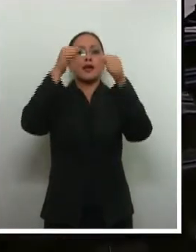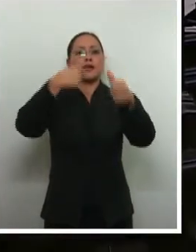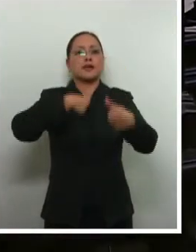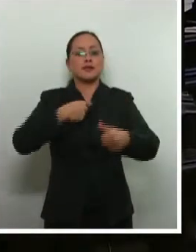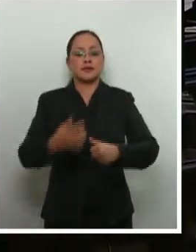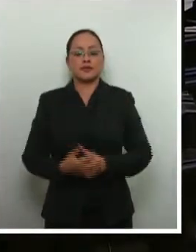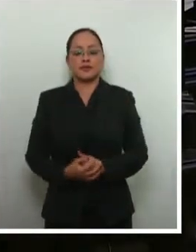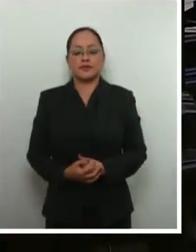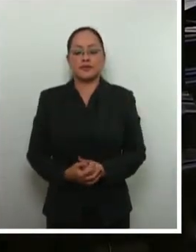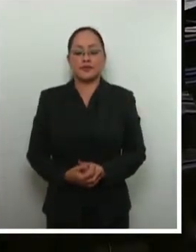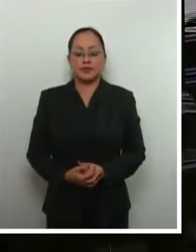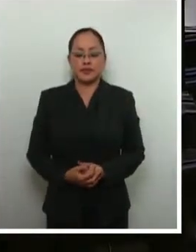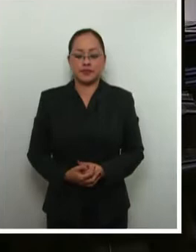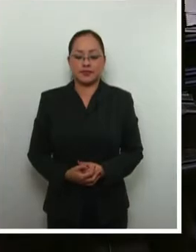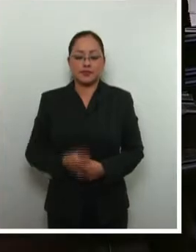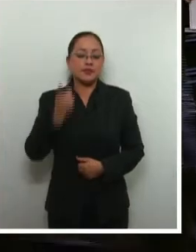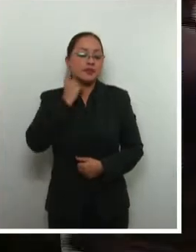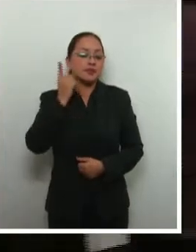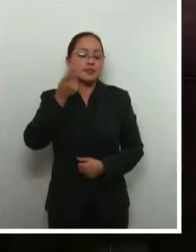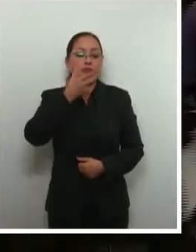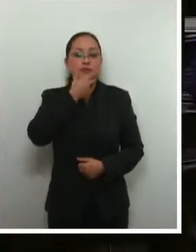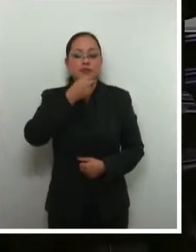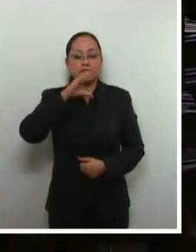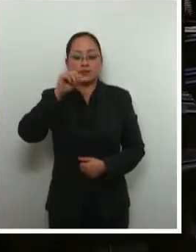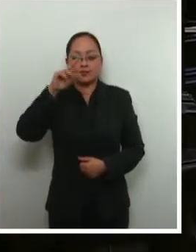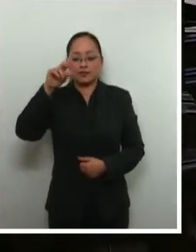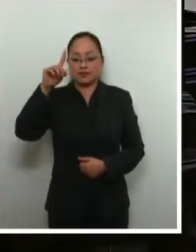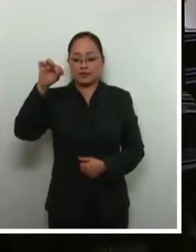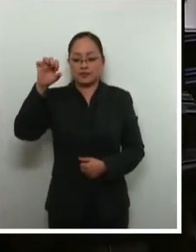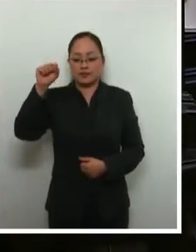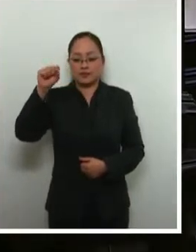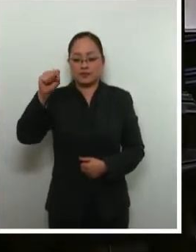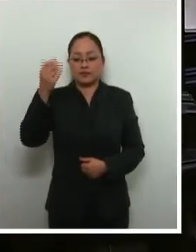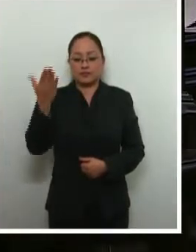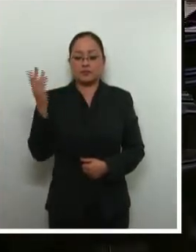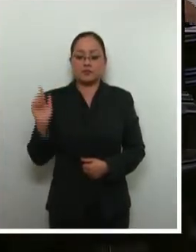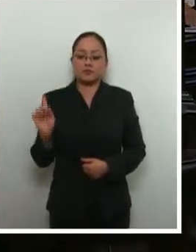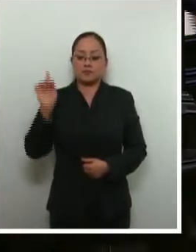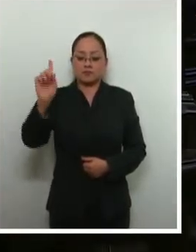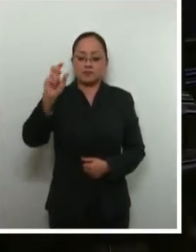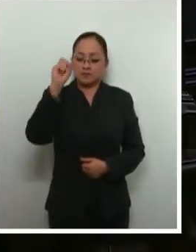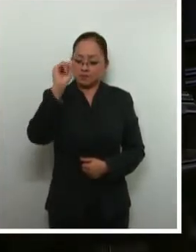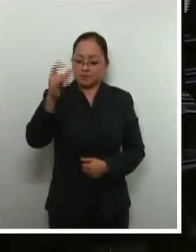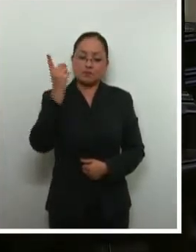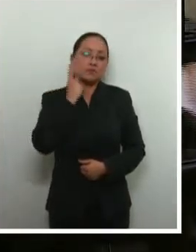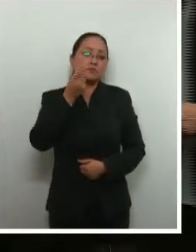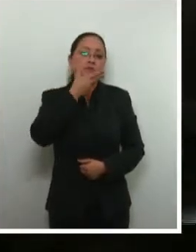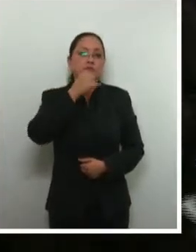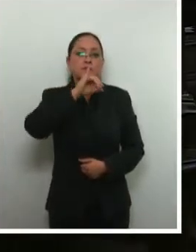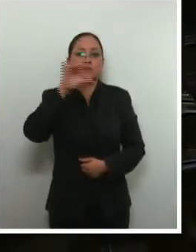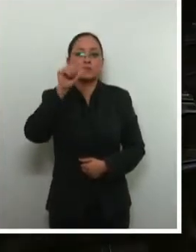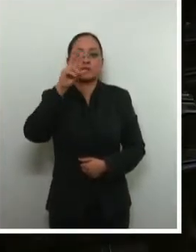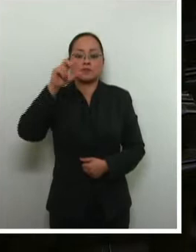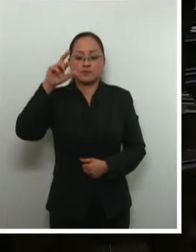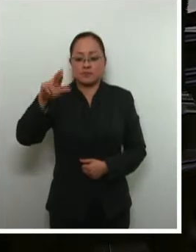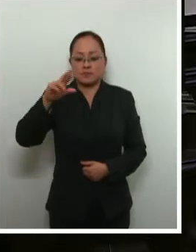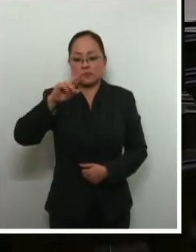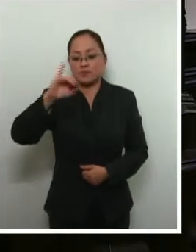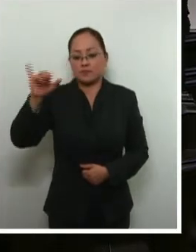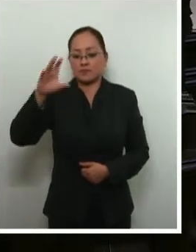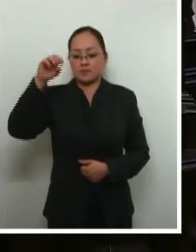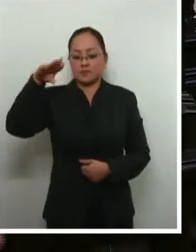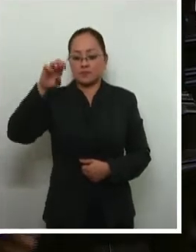atención. Diputado Cárdenas, tiene el uso de la palabra en favor el diputado Javier Jiménez Espriu.